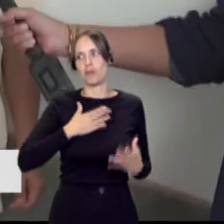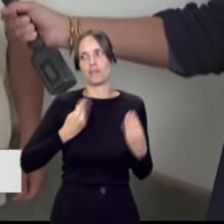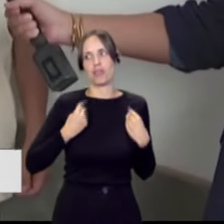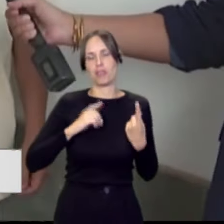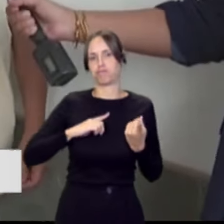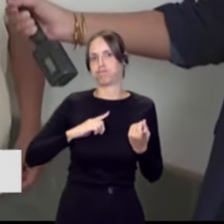Y bueno, pues nada, pues con muchos nervios a ver si sale todo bien y bueno. Bueno, como se dice en el argot, mucha mierda, ¿no?